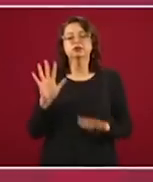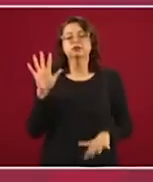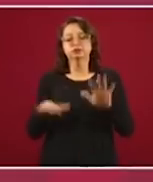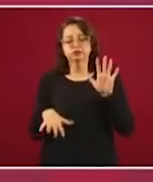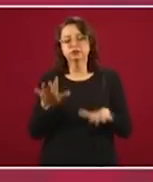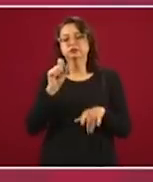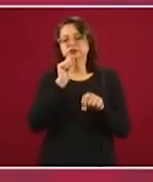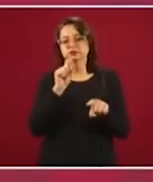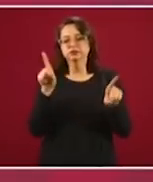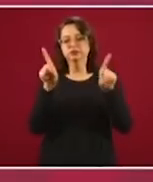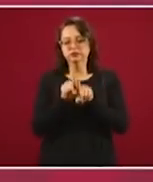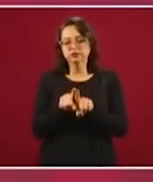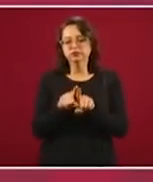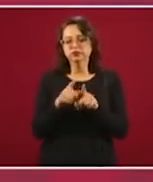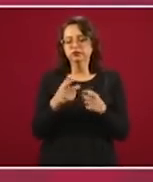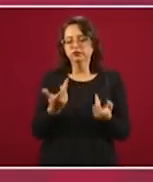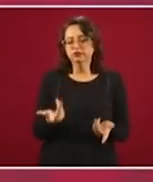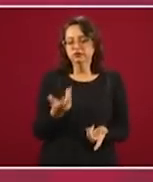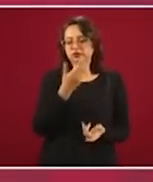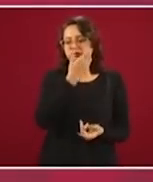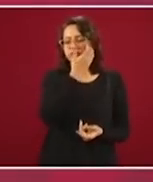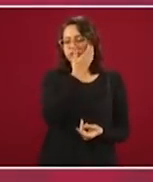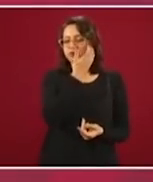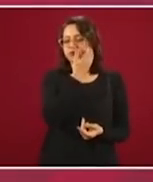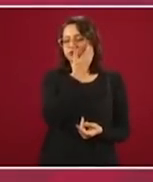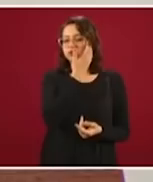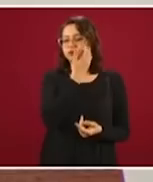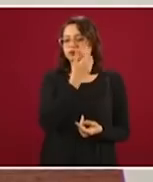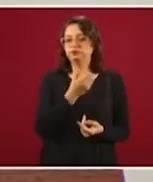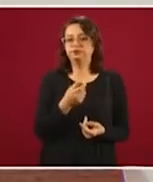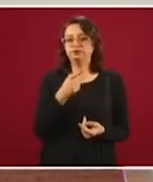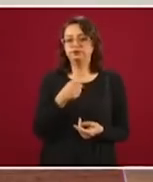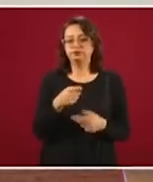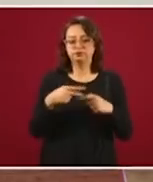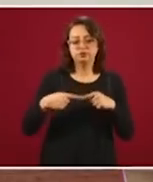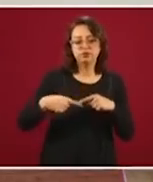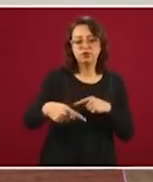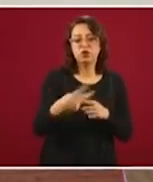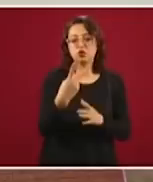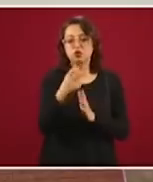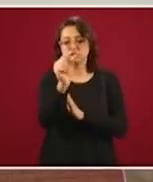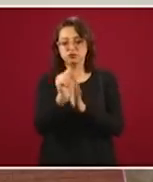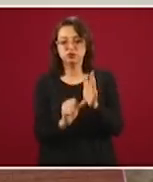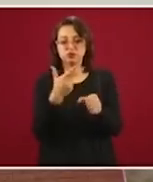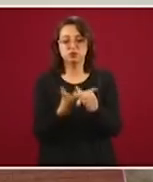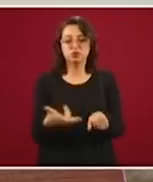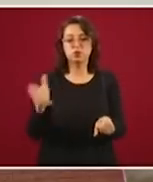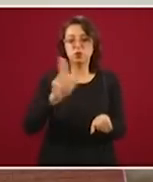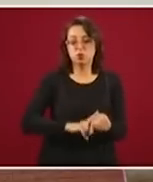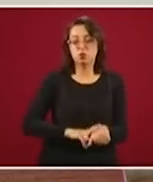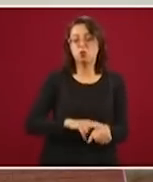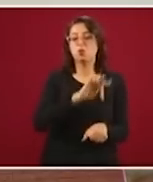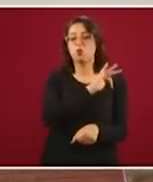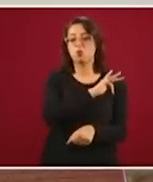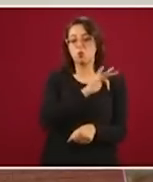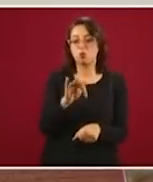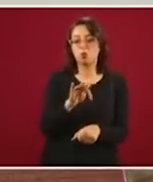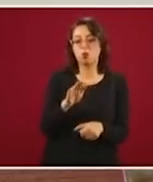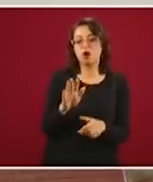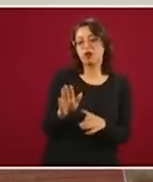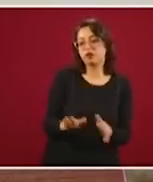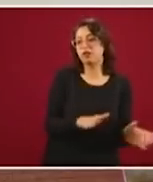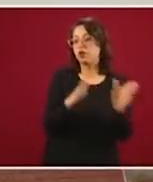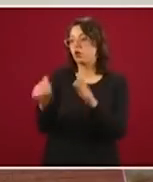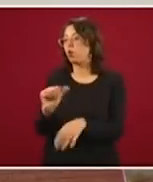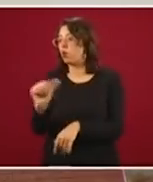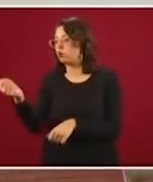casos, si una UMAE tiene un inventario por 2 meses, y puede pasarlo a otra unidad médica de